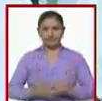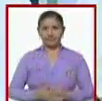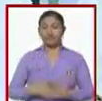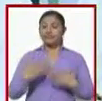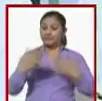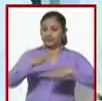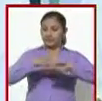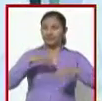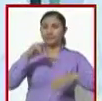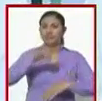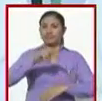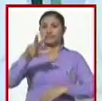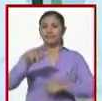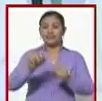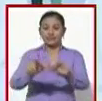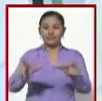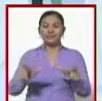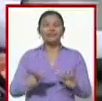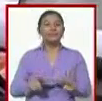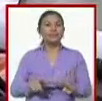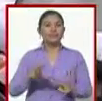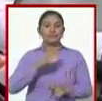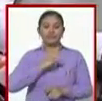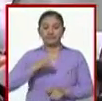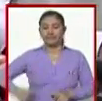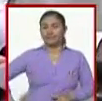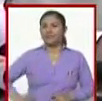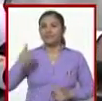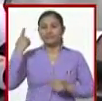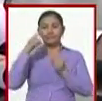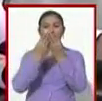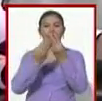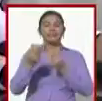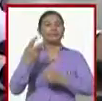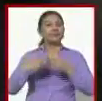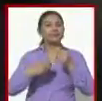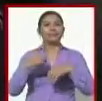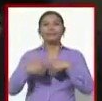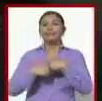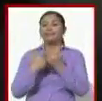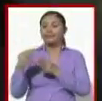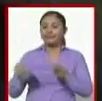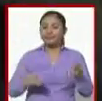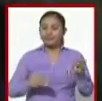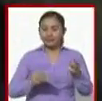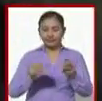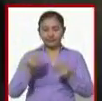nos llama a los 23 municipios para poder solucionar los problemas y de qué manera